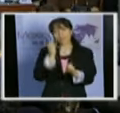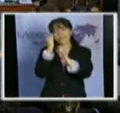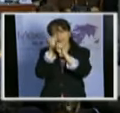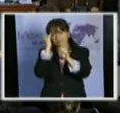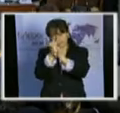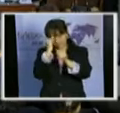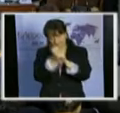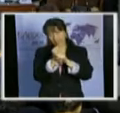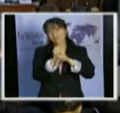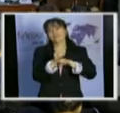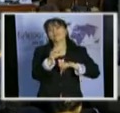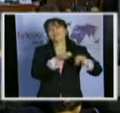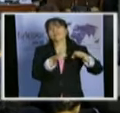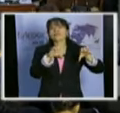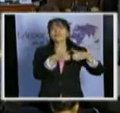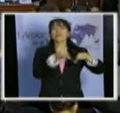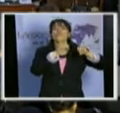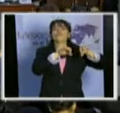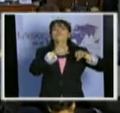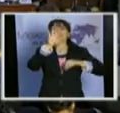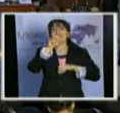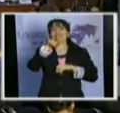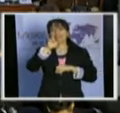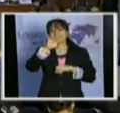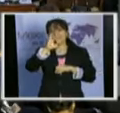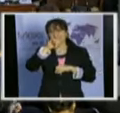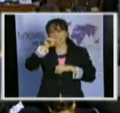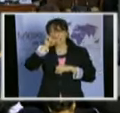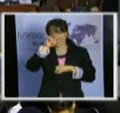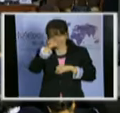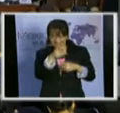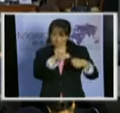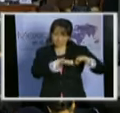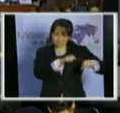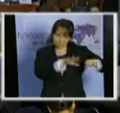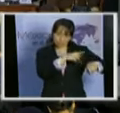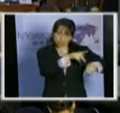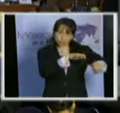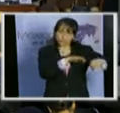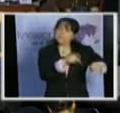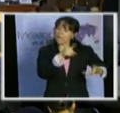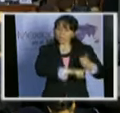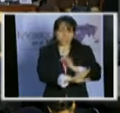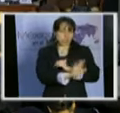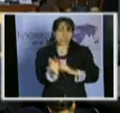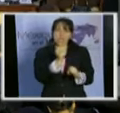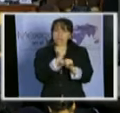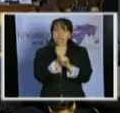pueden consultar en la página de la Cancillería, ya están a su disposición. Recogen